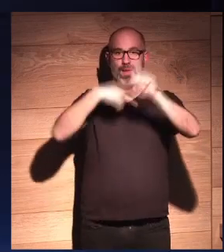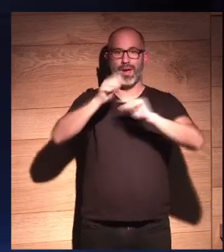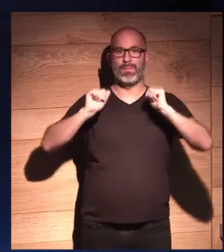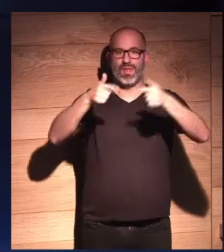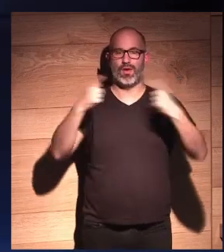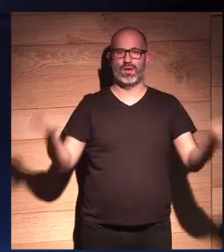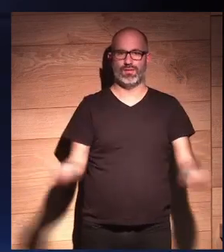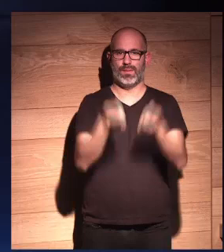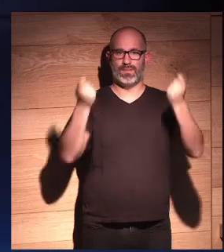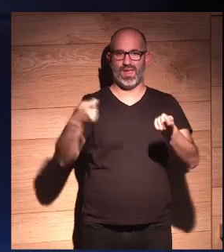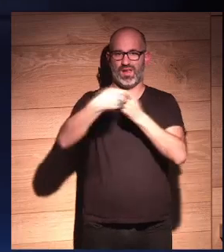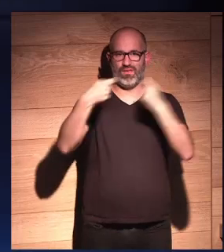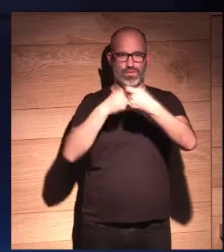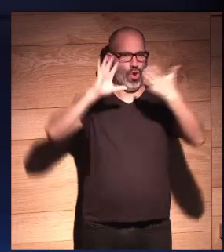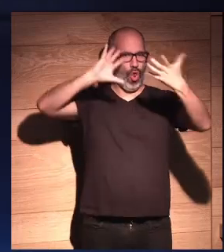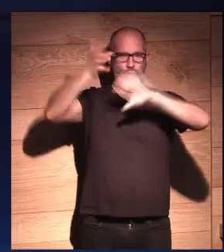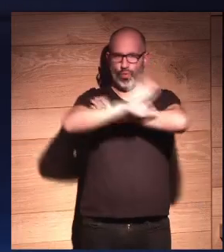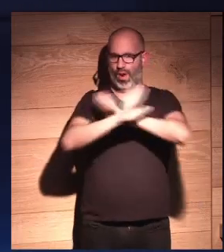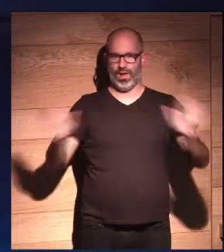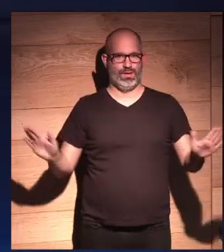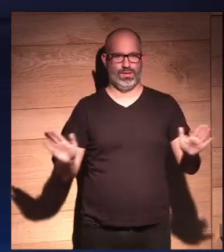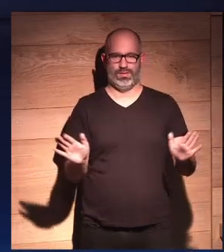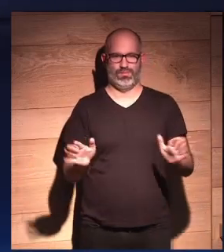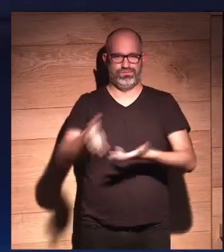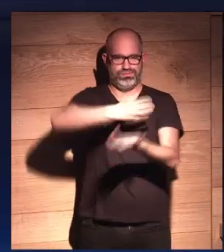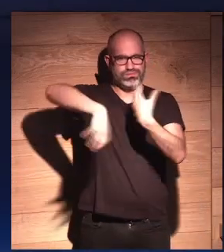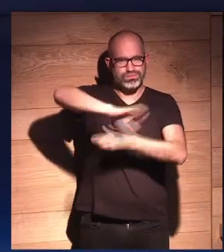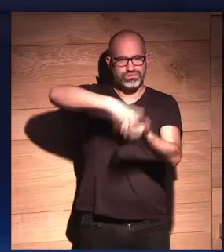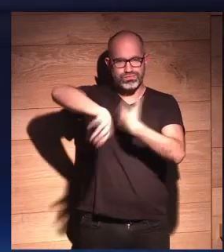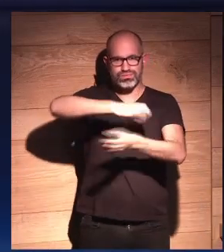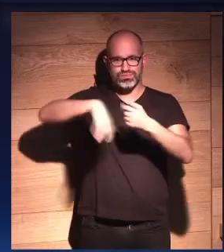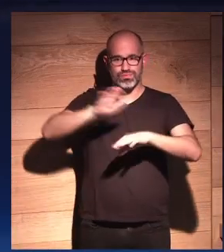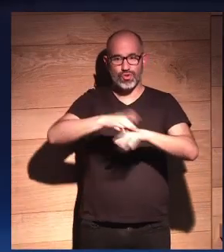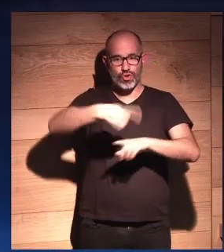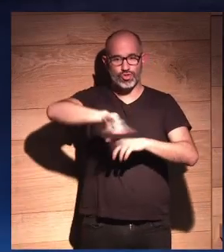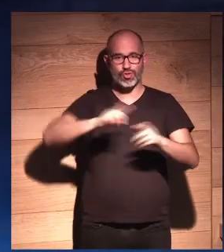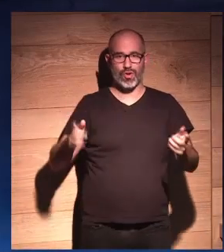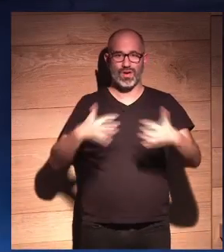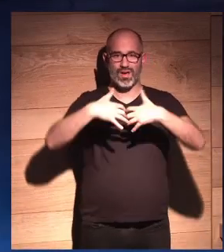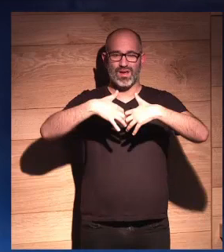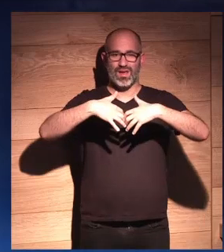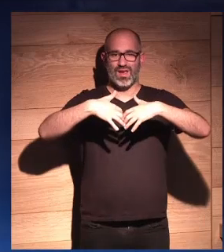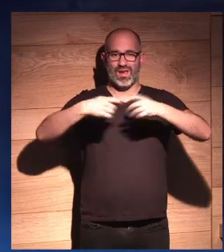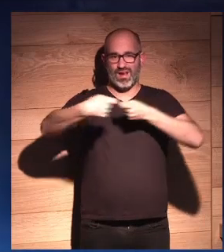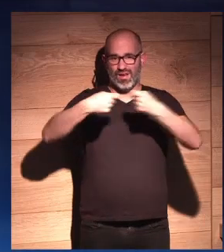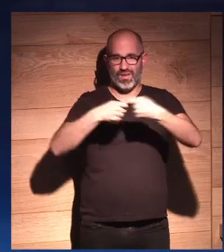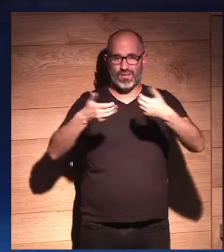de crowdfunding, que esto es una locura. Esto es lo... cuando lanzamos una campaña de crowdfunding, te puedes ir a distintas